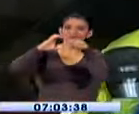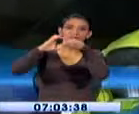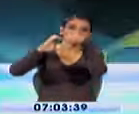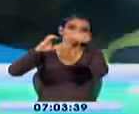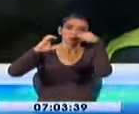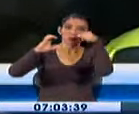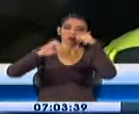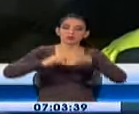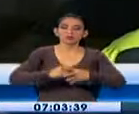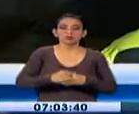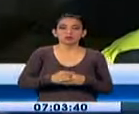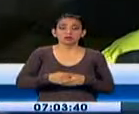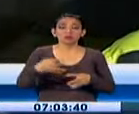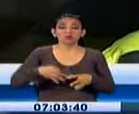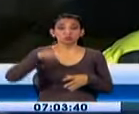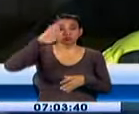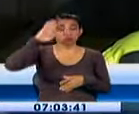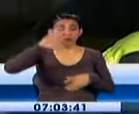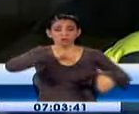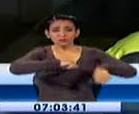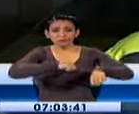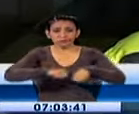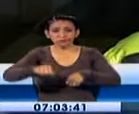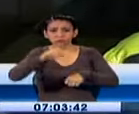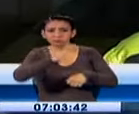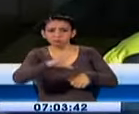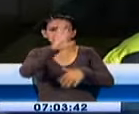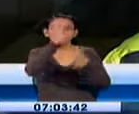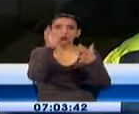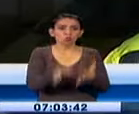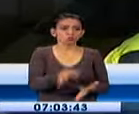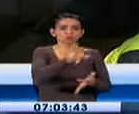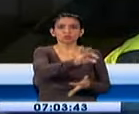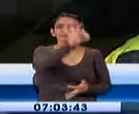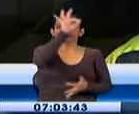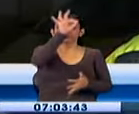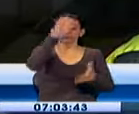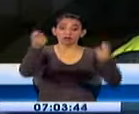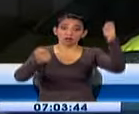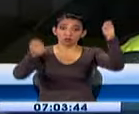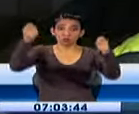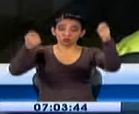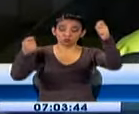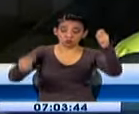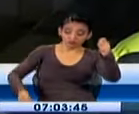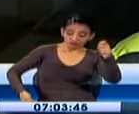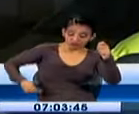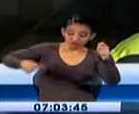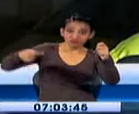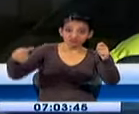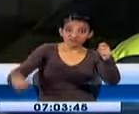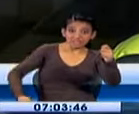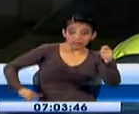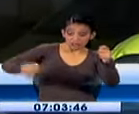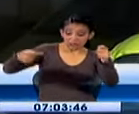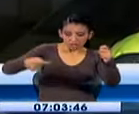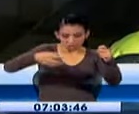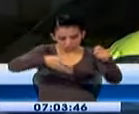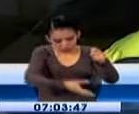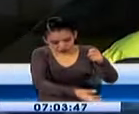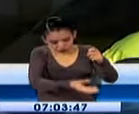un vehículo en donde en la parte inferior de la llanta izquierda encontramos una